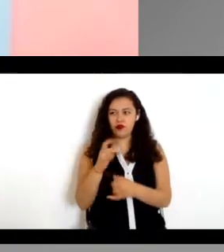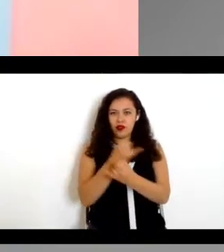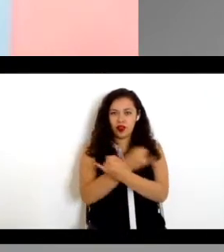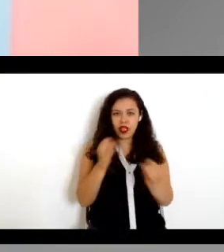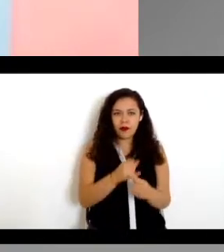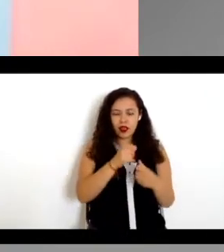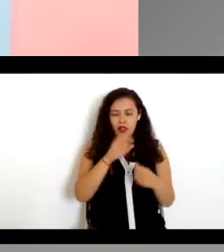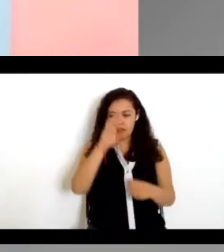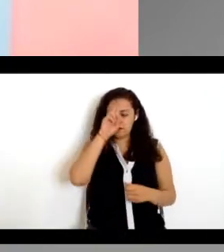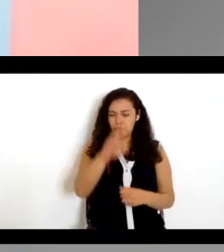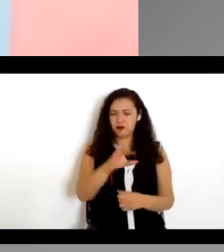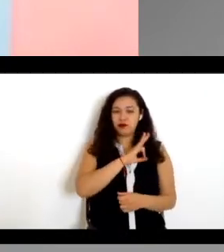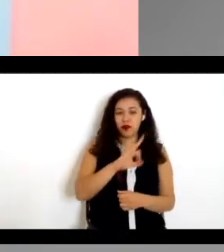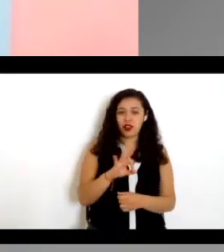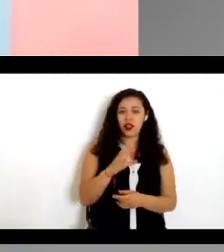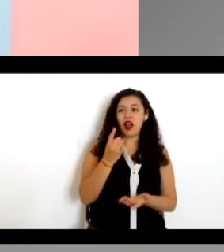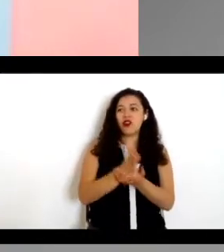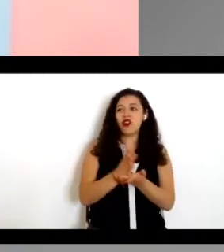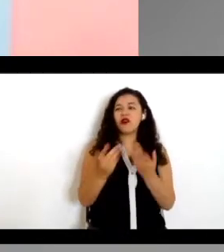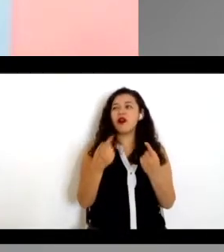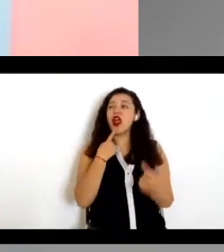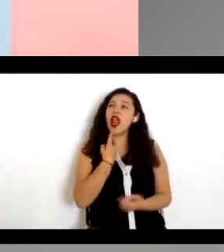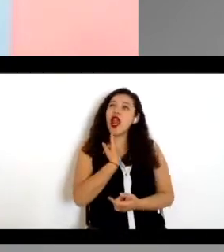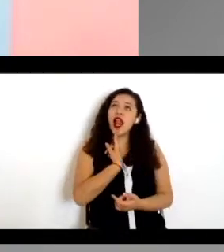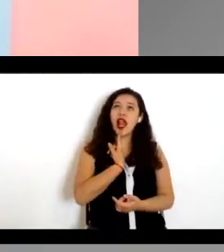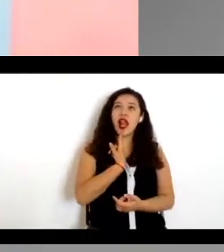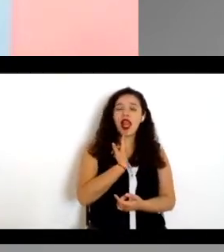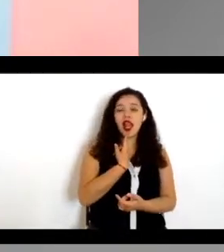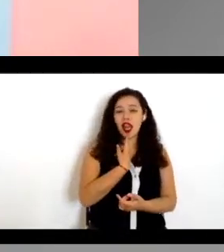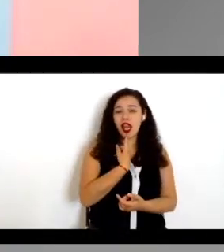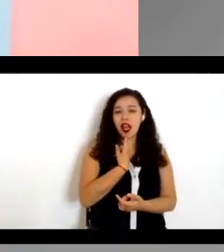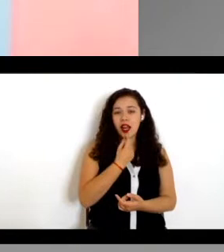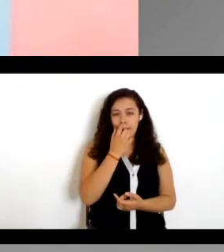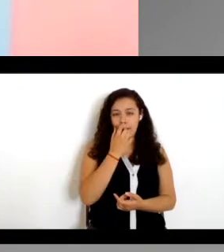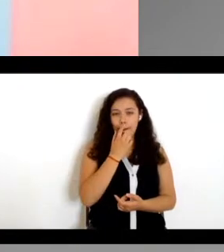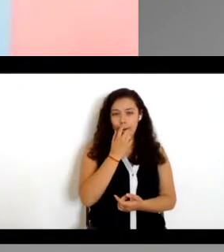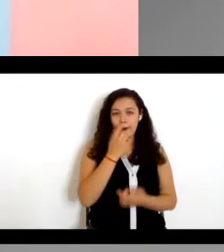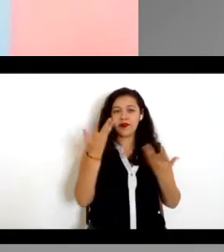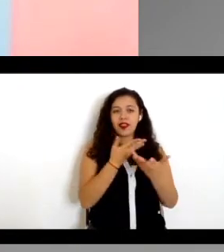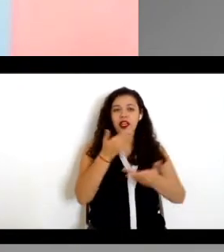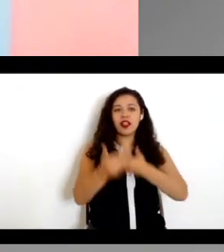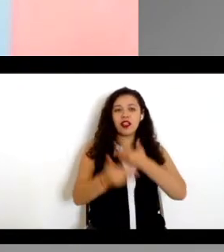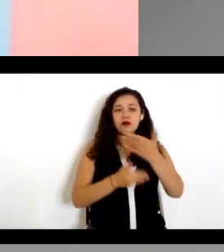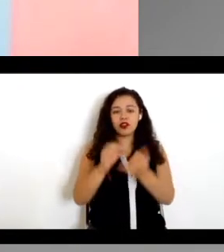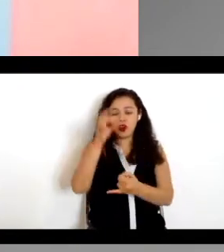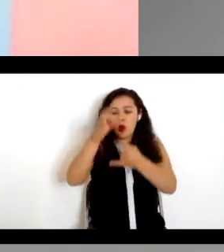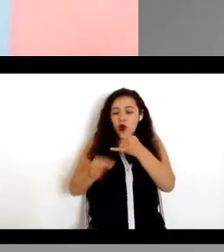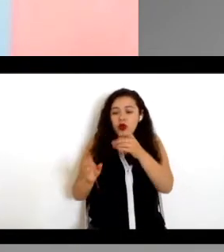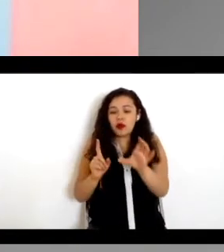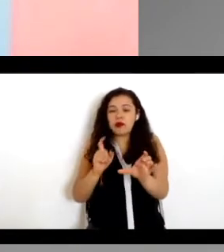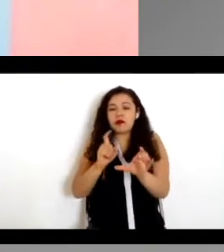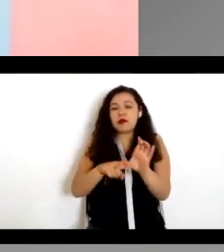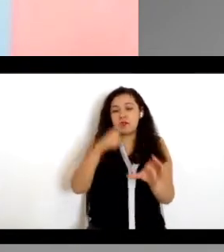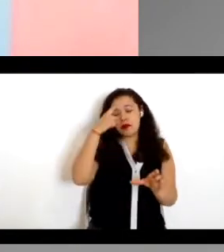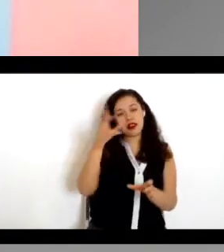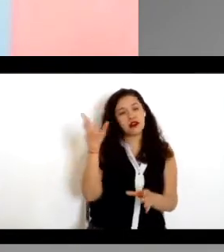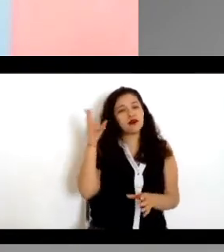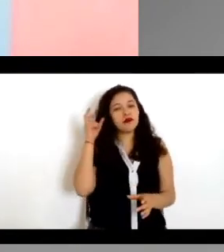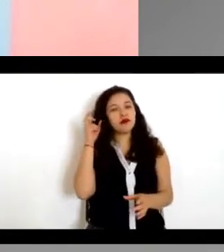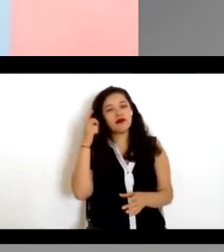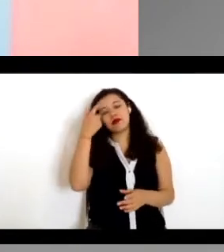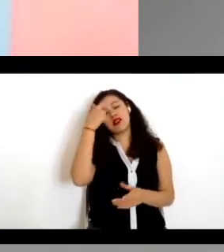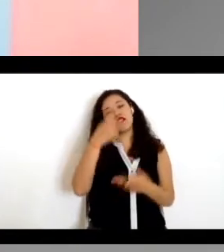los discursos, en esta perspectiva en donde son los últimos en que entran en este proceso de escucha, en estos tomadores de